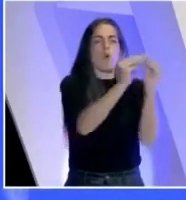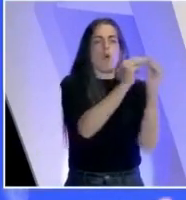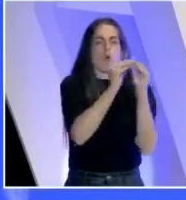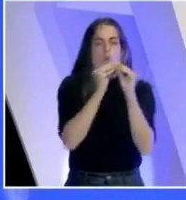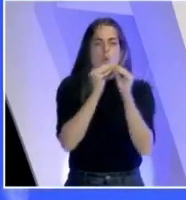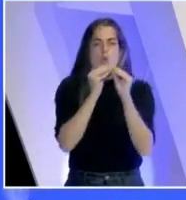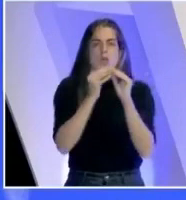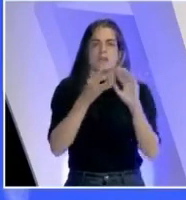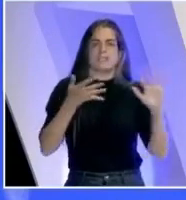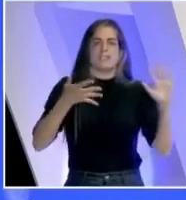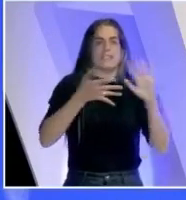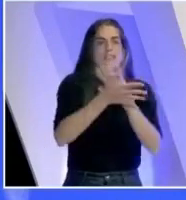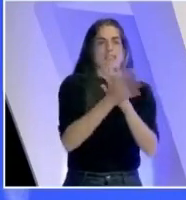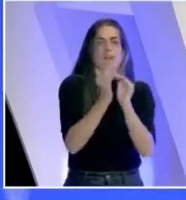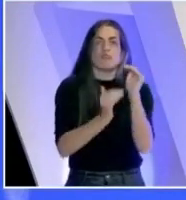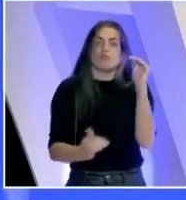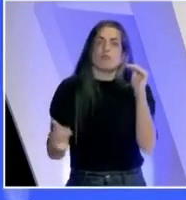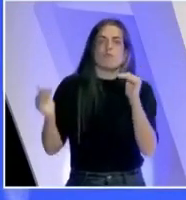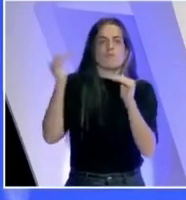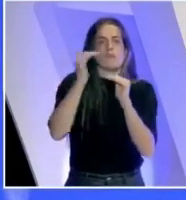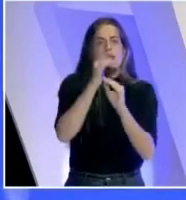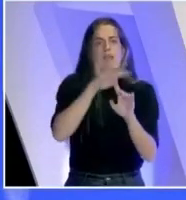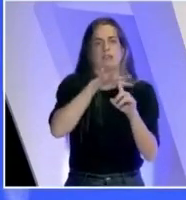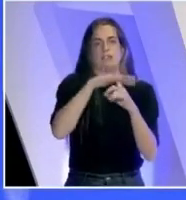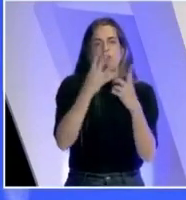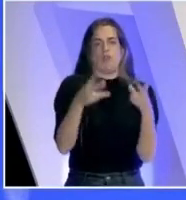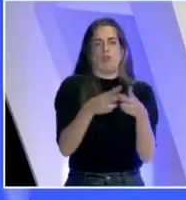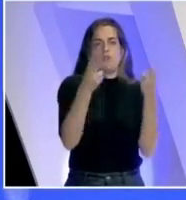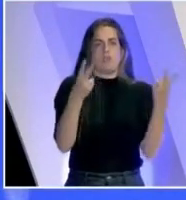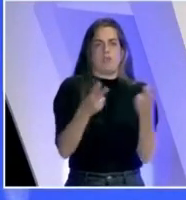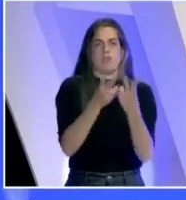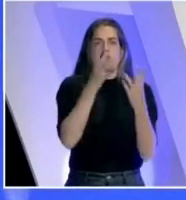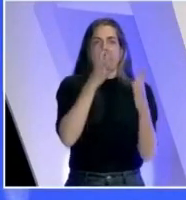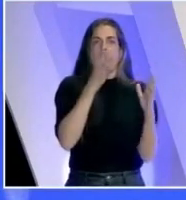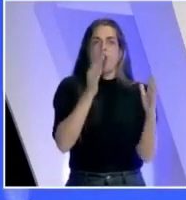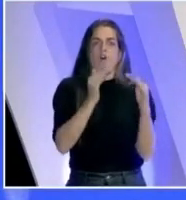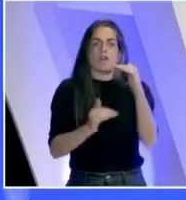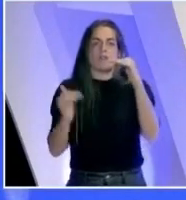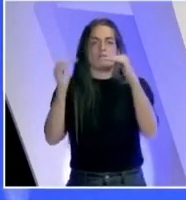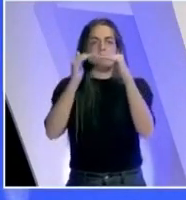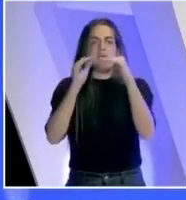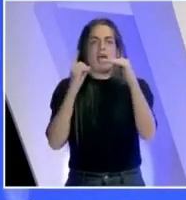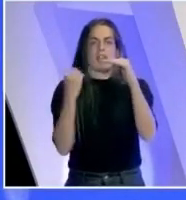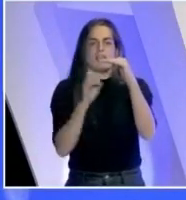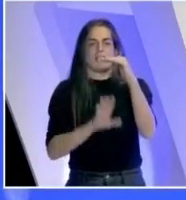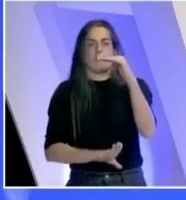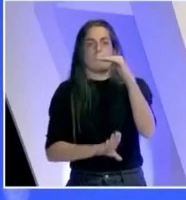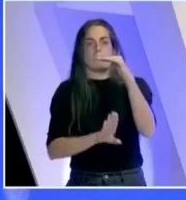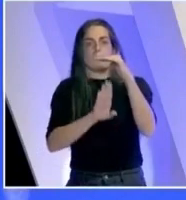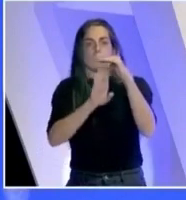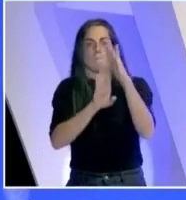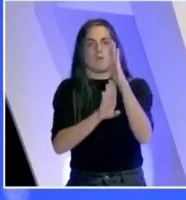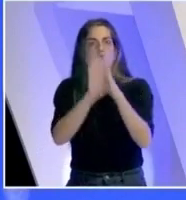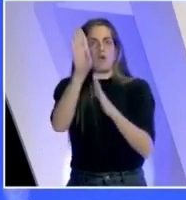los desafíos pendientes y alcanzar unas cumbres de progreso, que ni siquiera eran